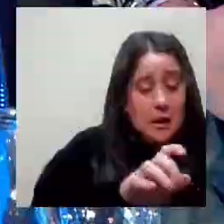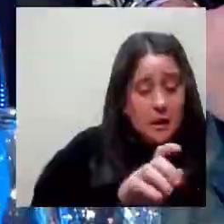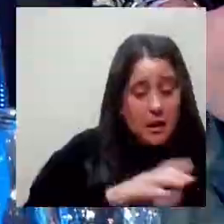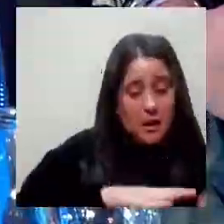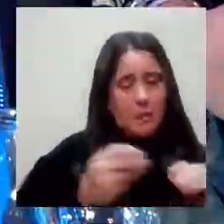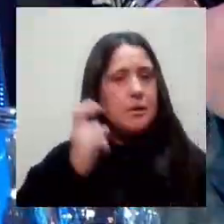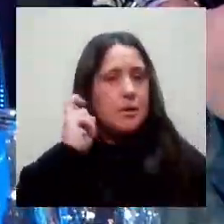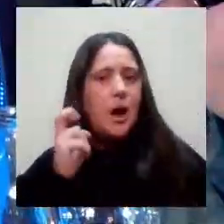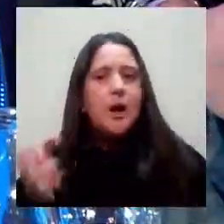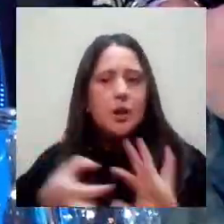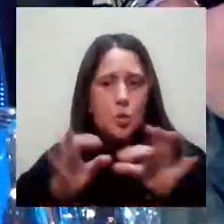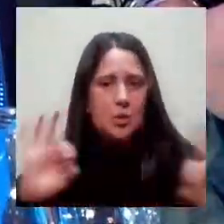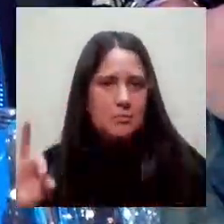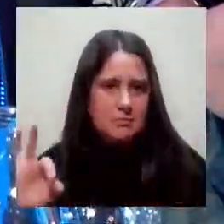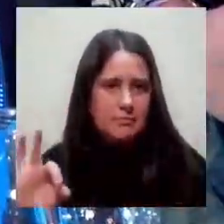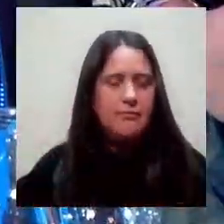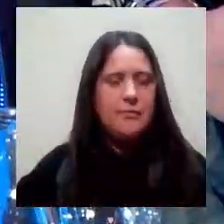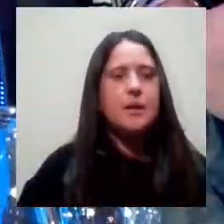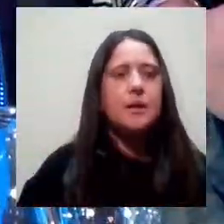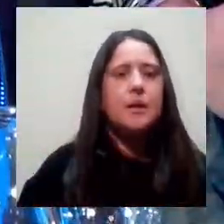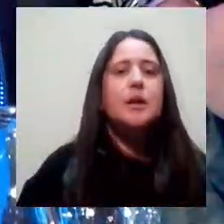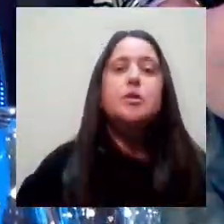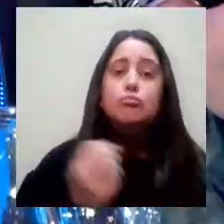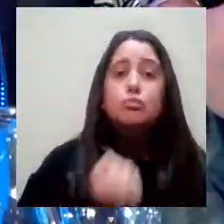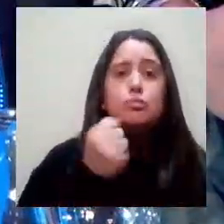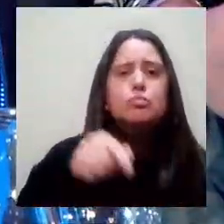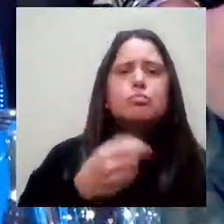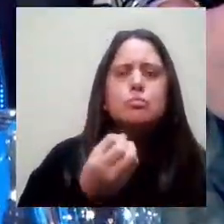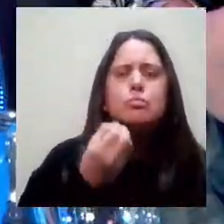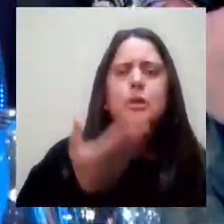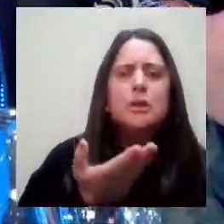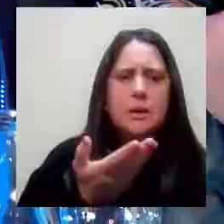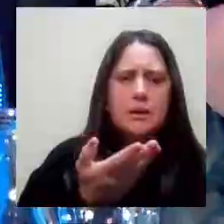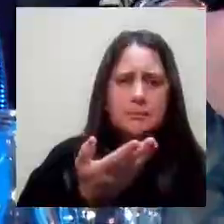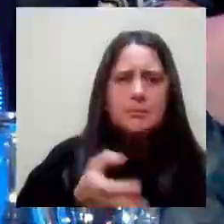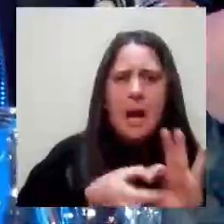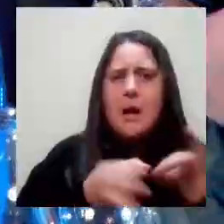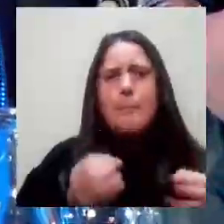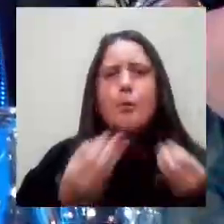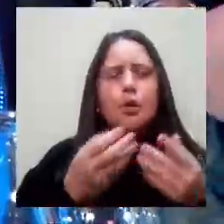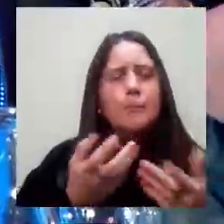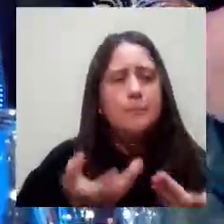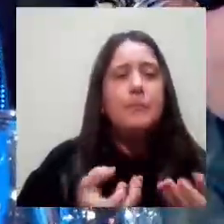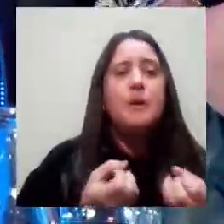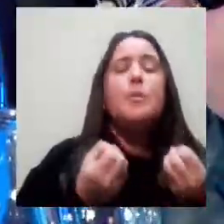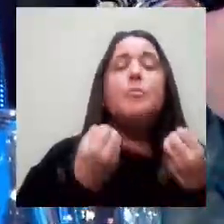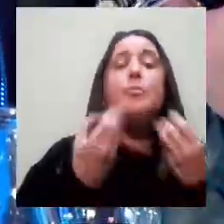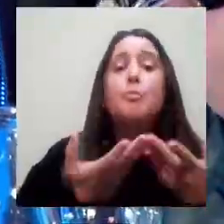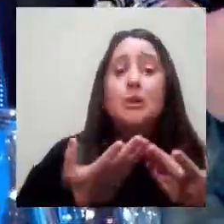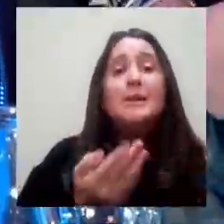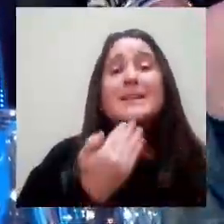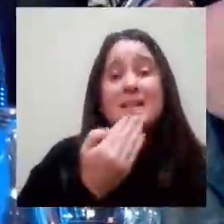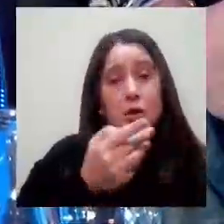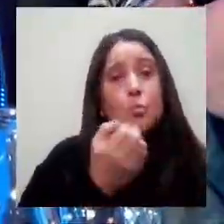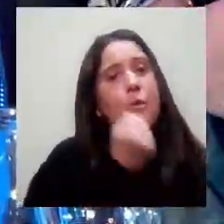unirlos. ¿Por qué es tan importante este proceso de ensamblaje fonológico? porque es la clave para la